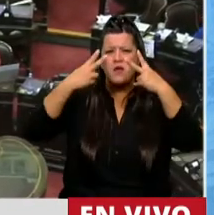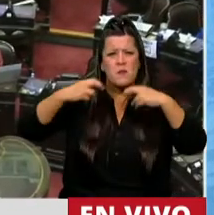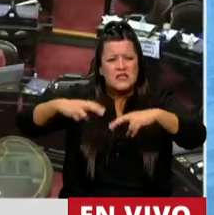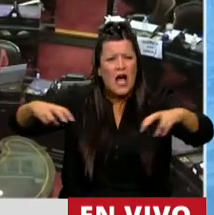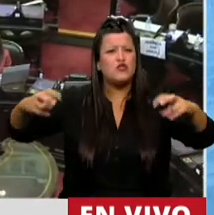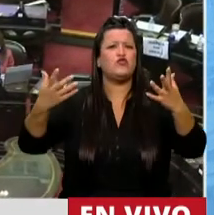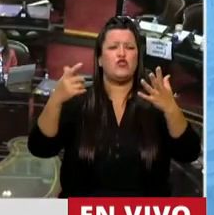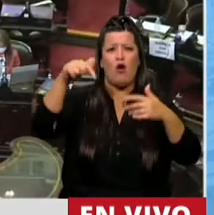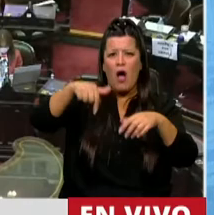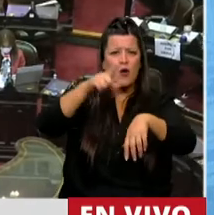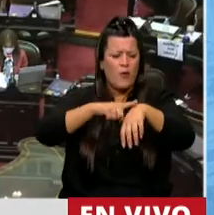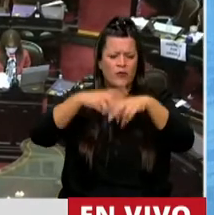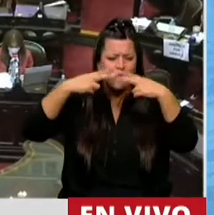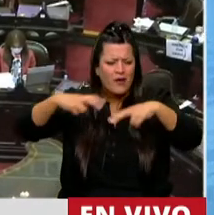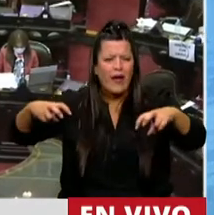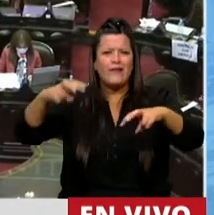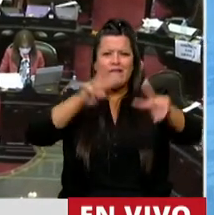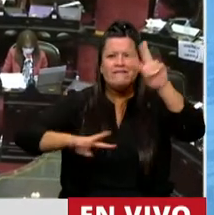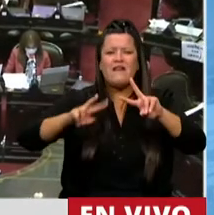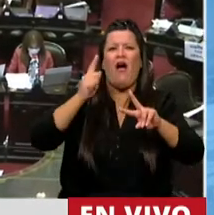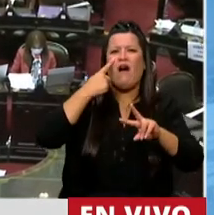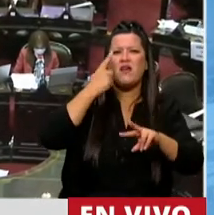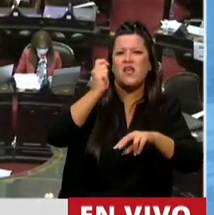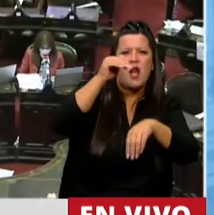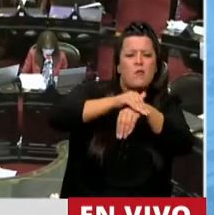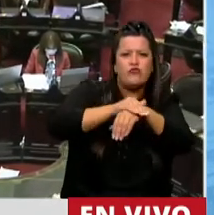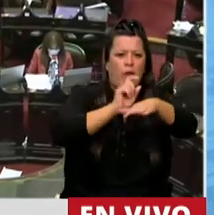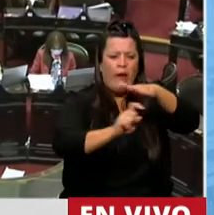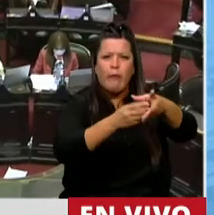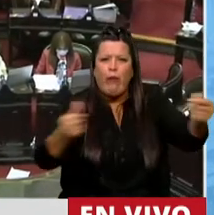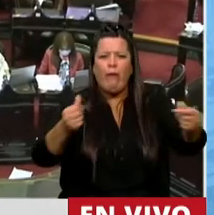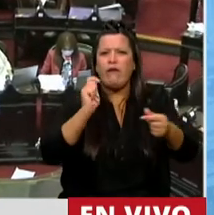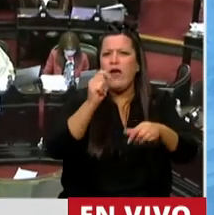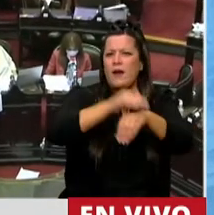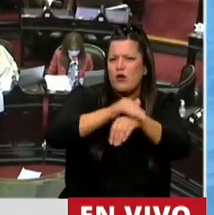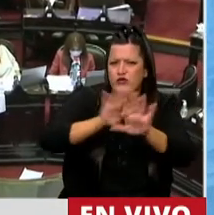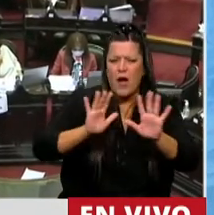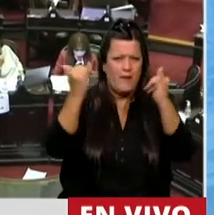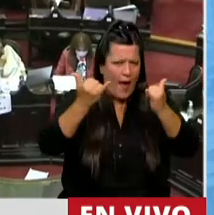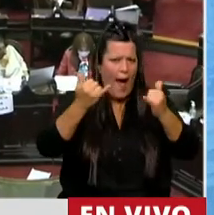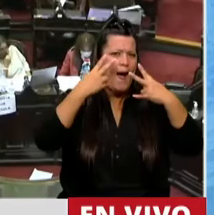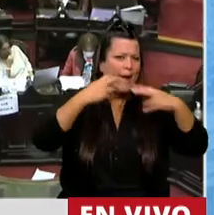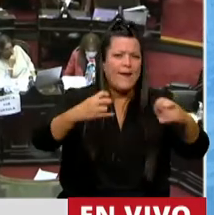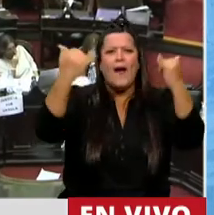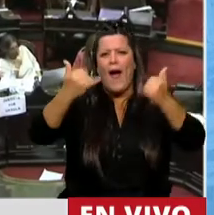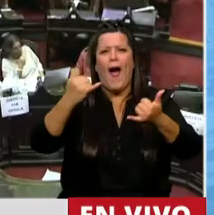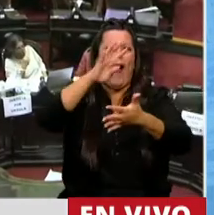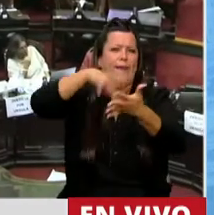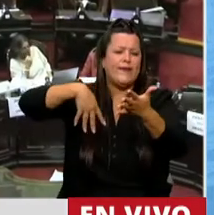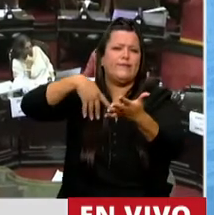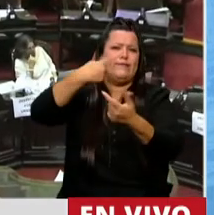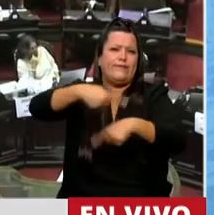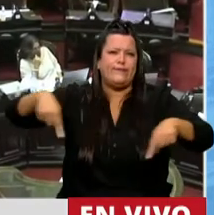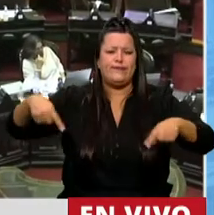investigaciones que se están llevando a cabo en búsqueda de las responsabilidades, más allá de los sumarios y consejos de guerra que se